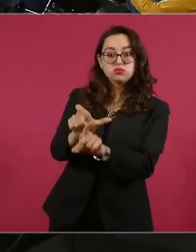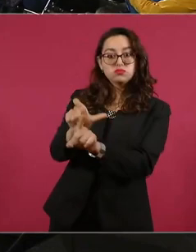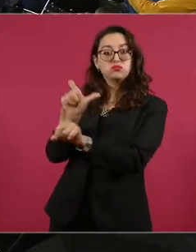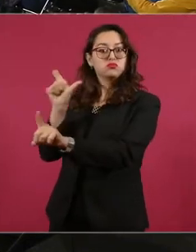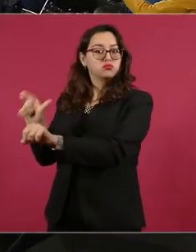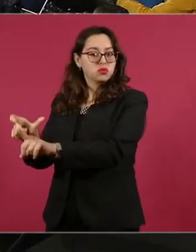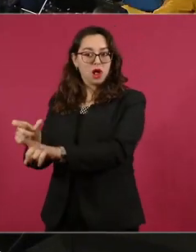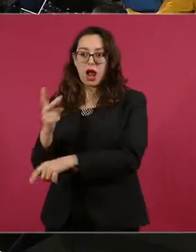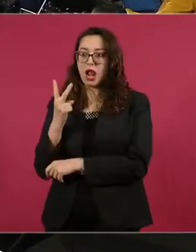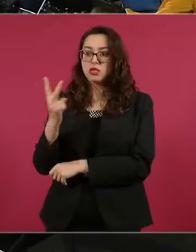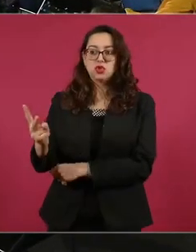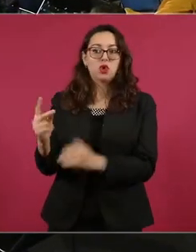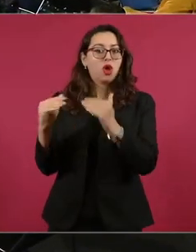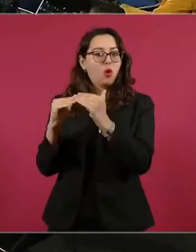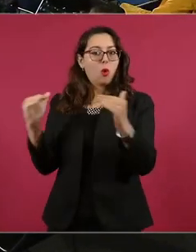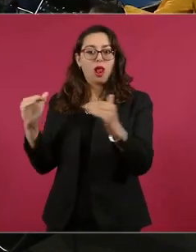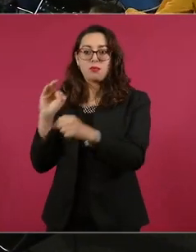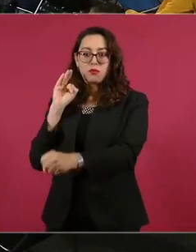que está